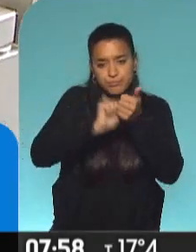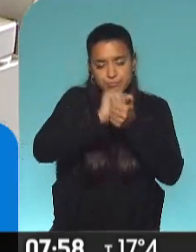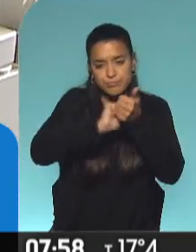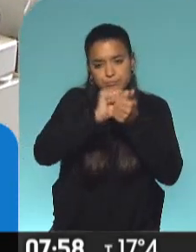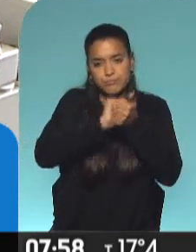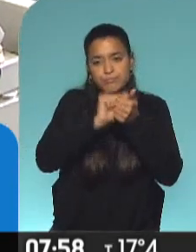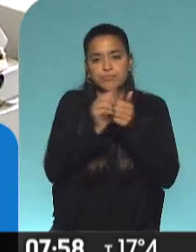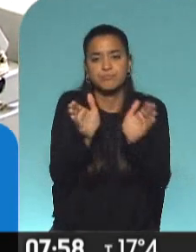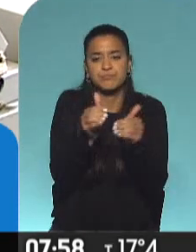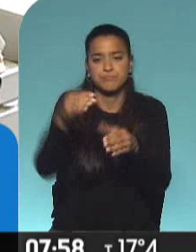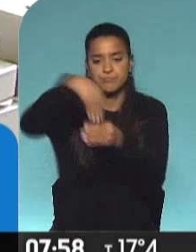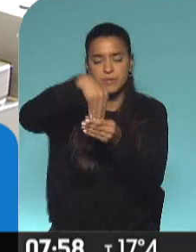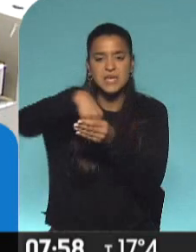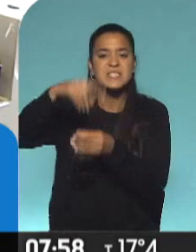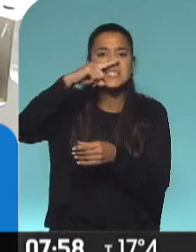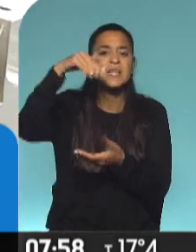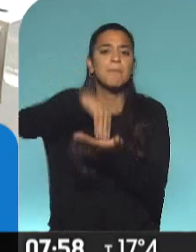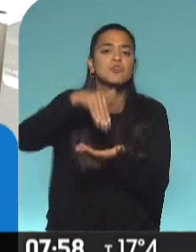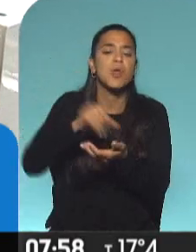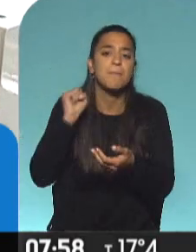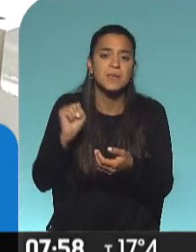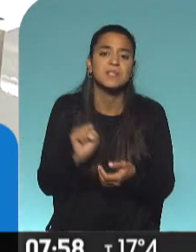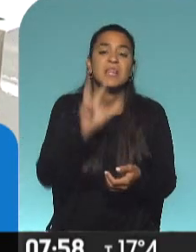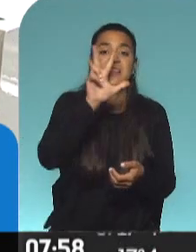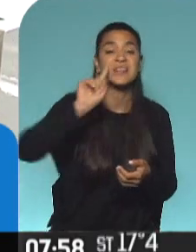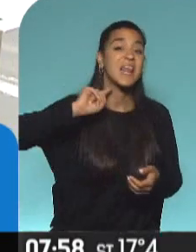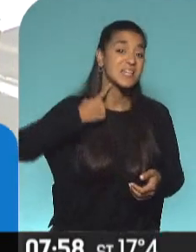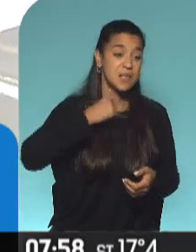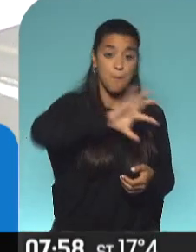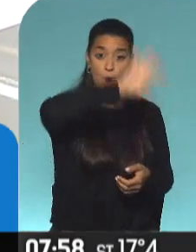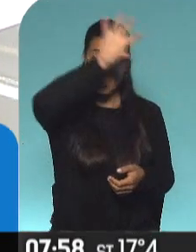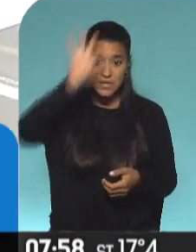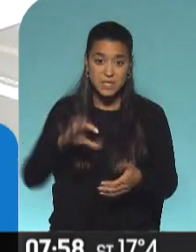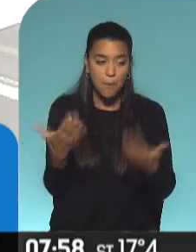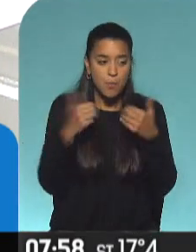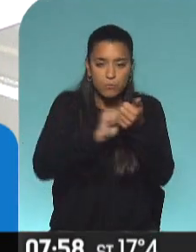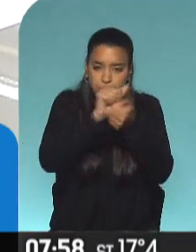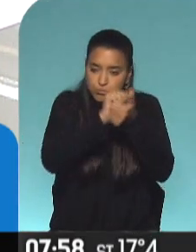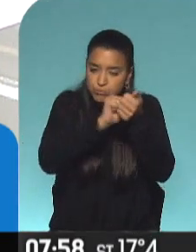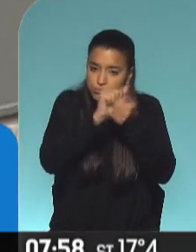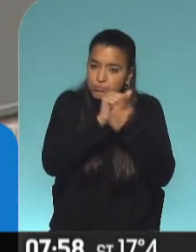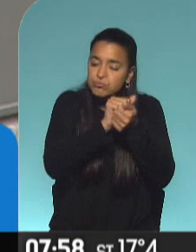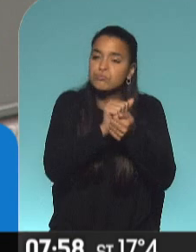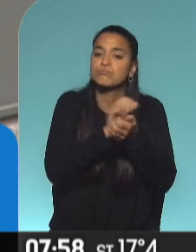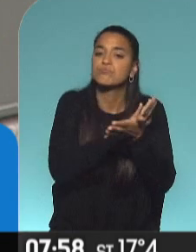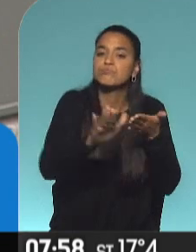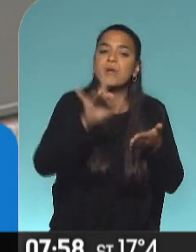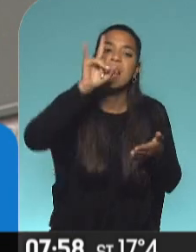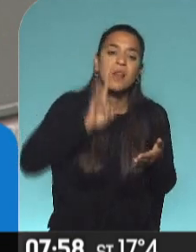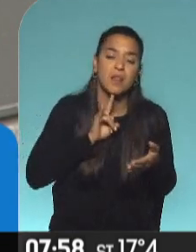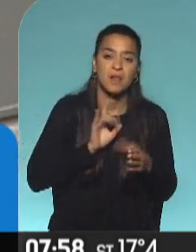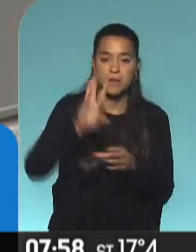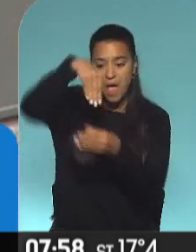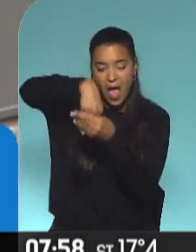una ensachetadora, 7 millones de pesos para que en 13 provincias se pueda pasteurizar la leche en la propia ensachetadora. En